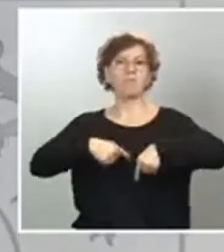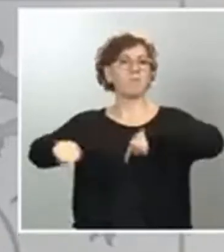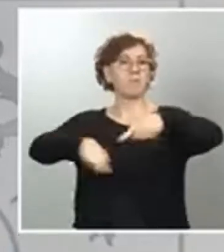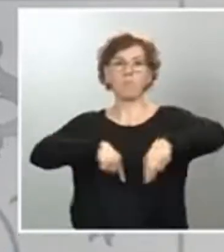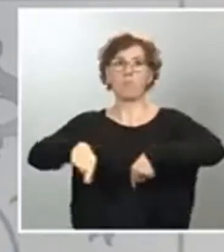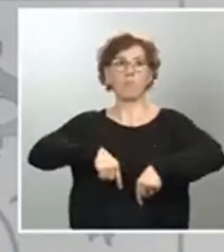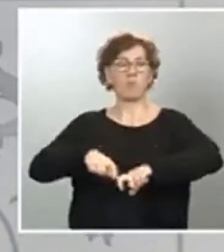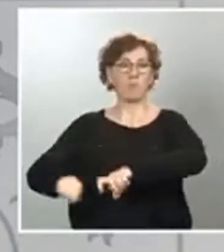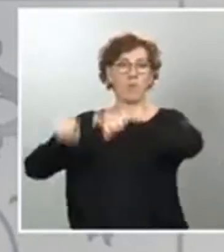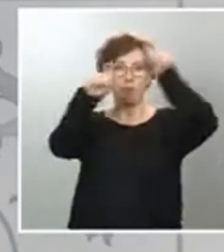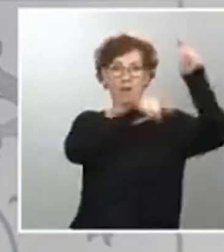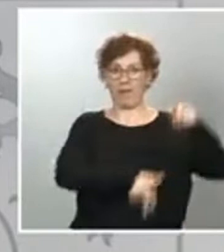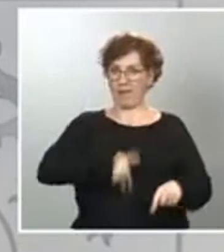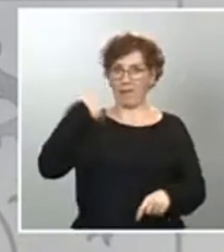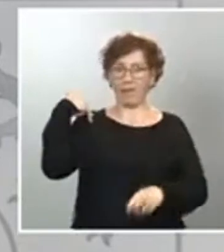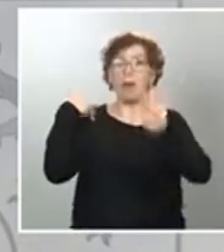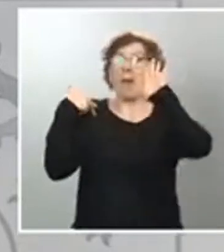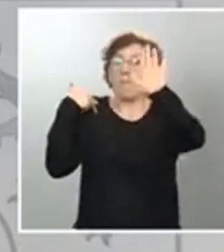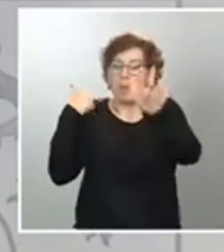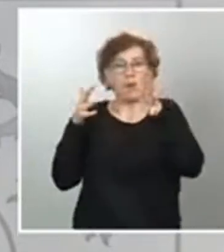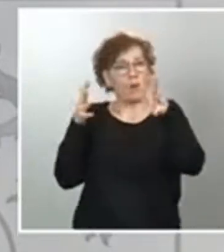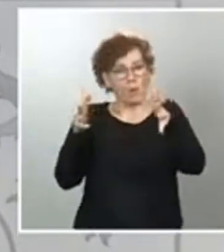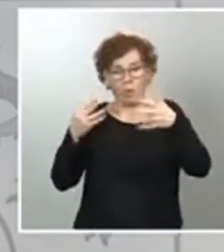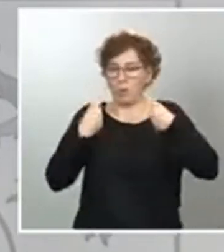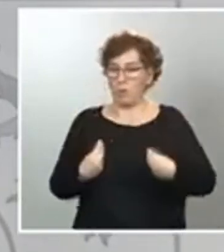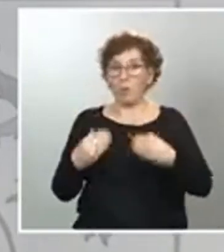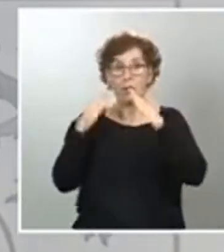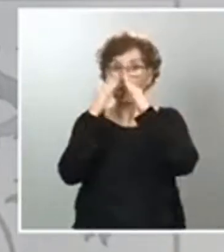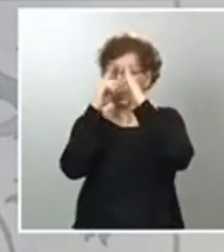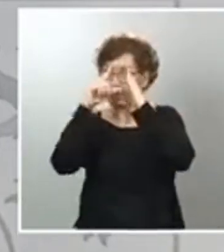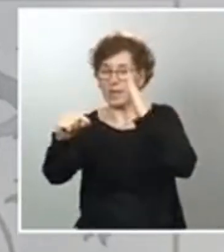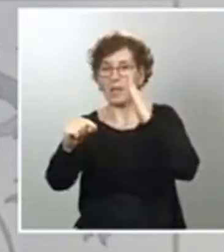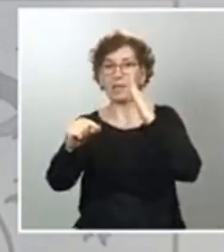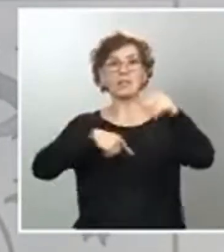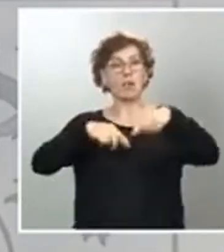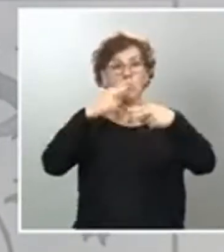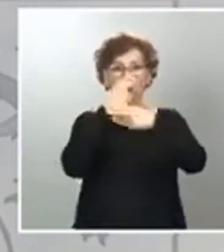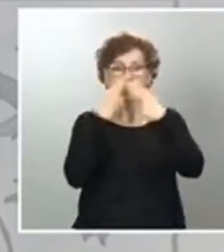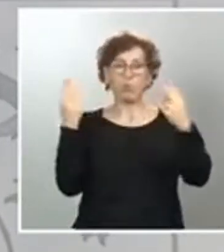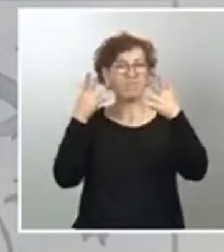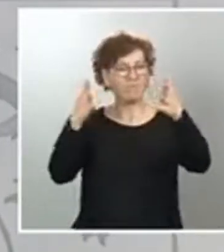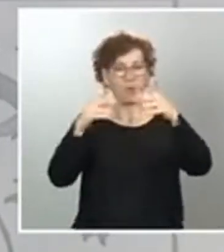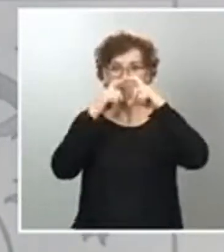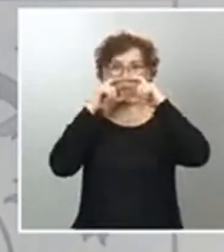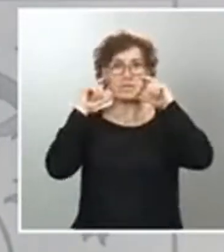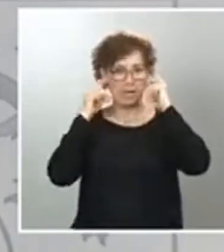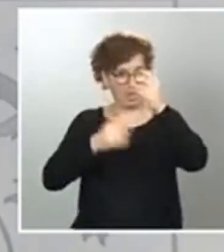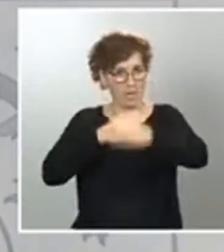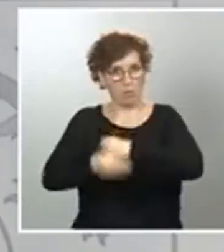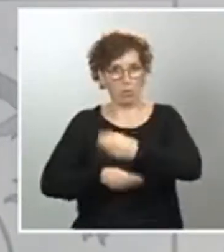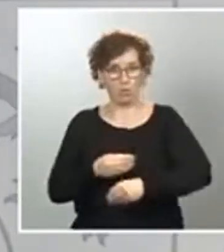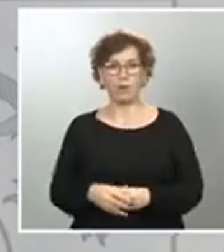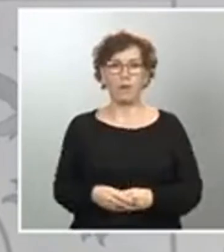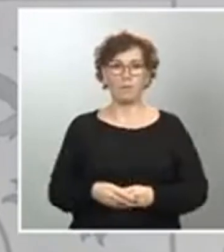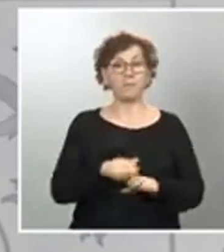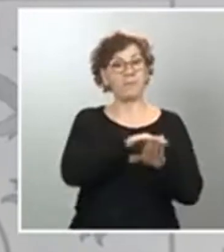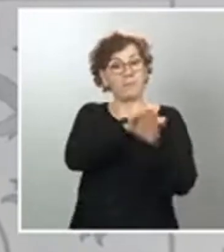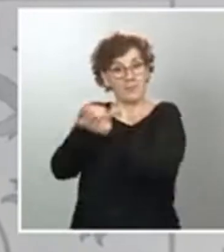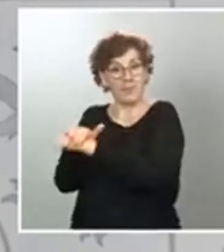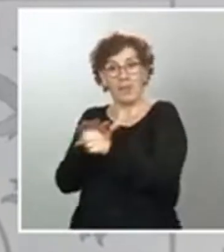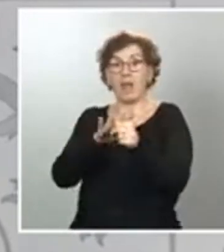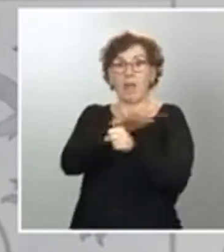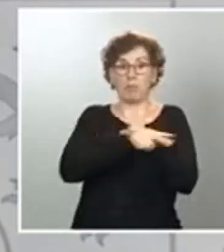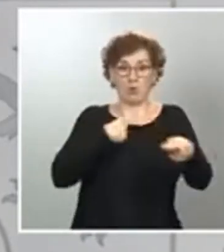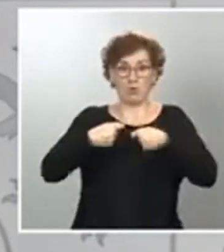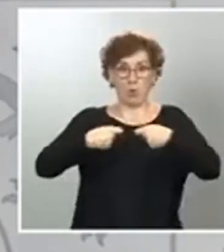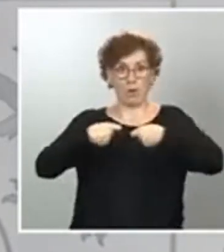la recomendación del uso de la mascarilla fuera del hogar y en los transportes públicos. Y en cuanto al ámbito comercial, se limitará el